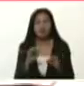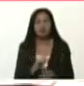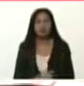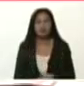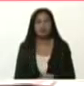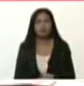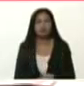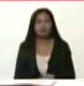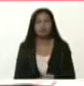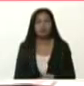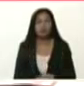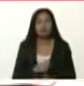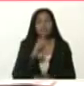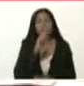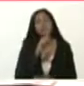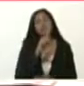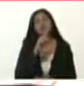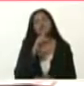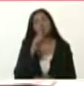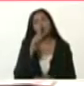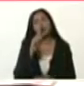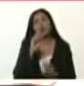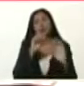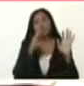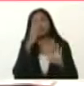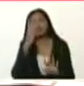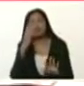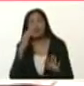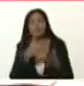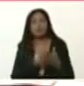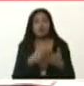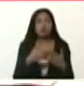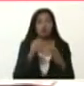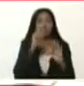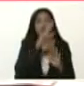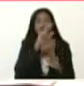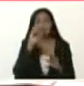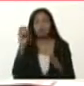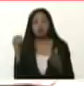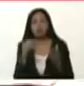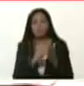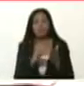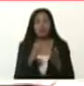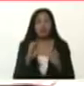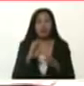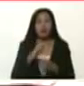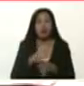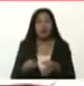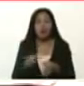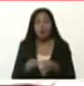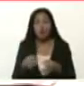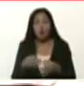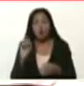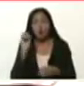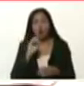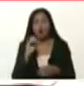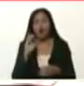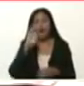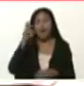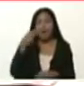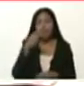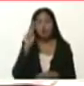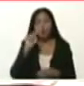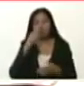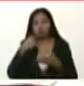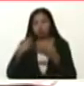de 115.800.000 euros o su equivalente en yuanes, rublos u